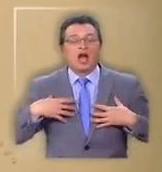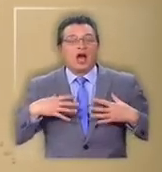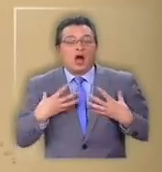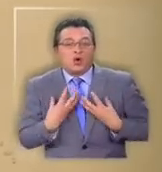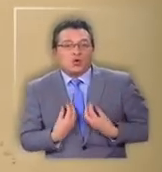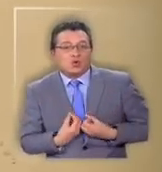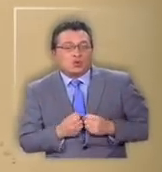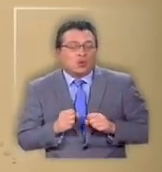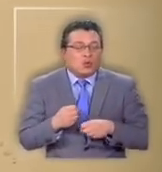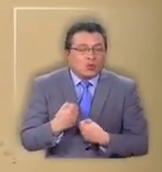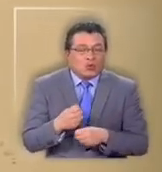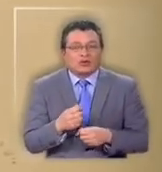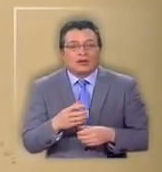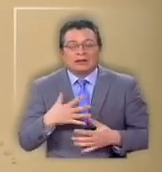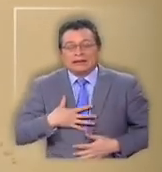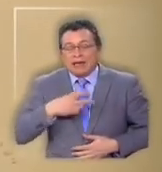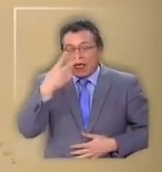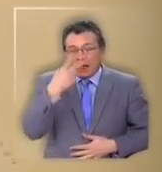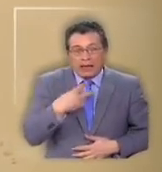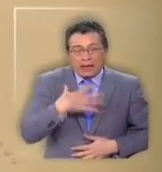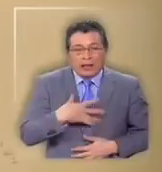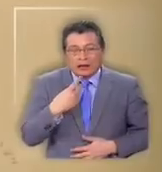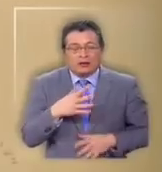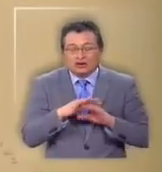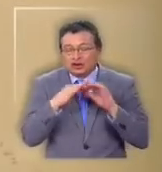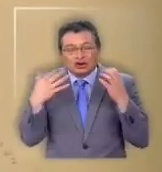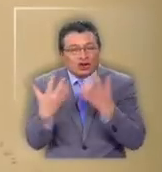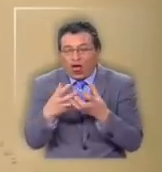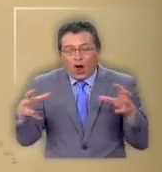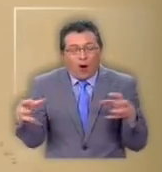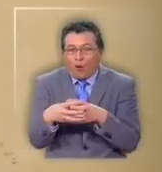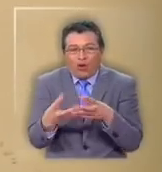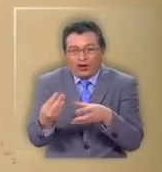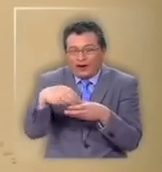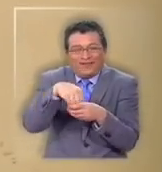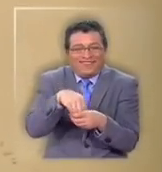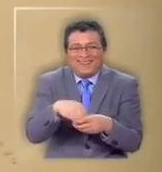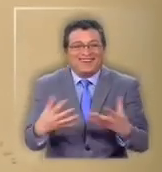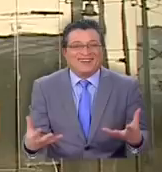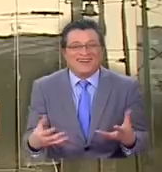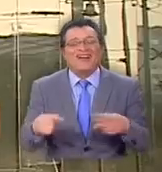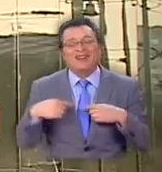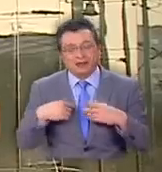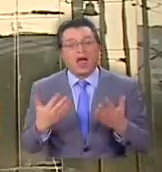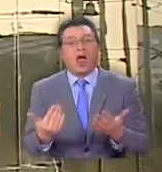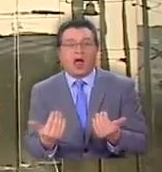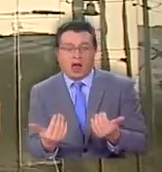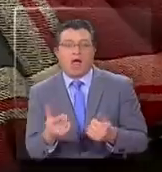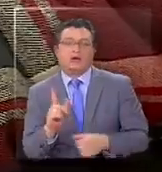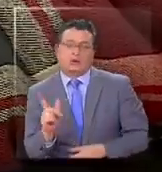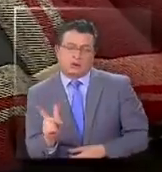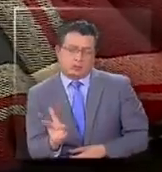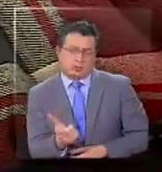angustia, ganas de llorar, de todo. O sea, en realidad es algo tan esperado.